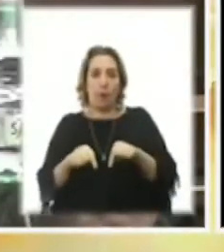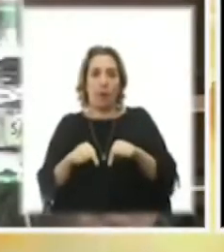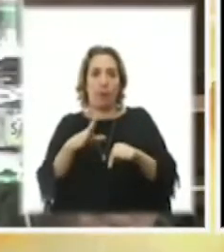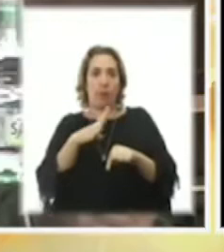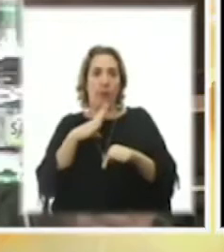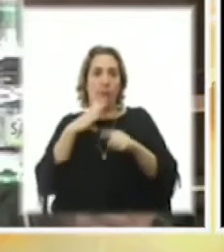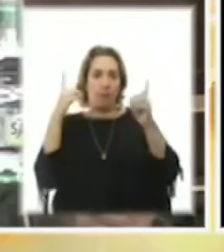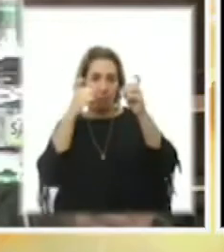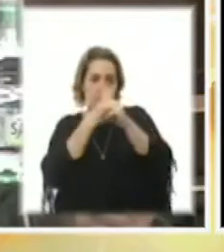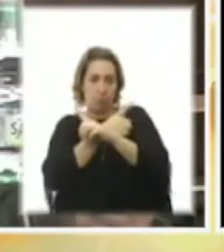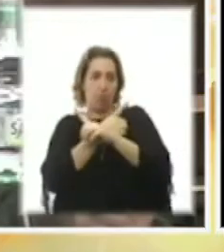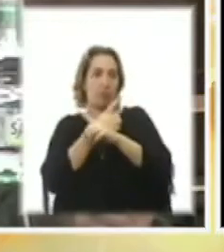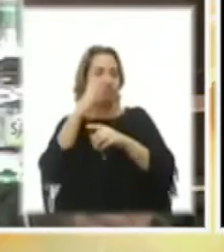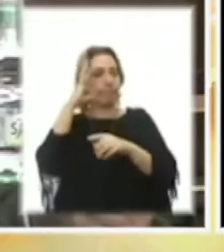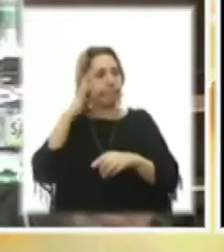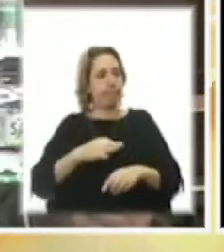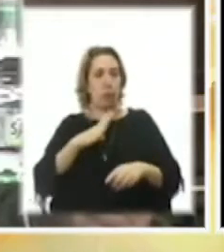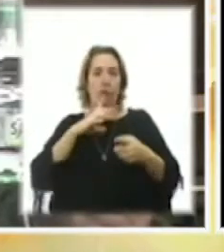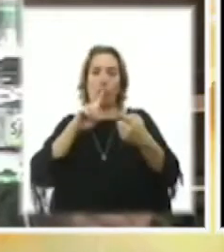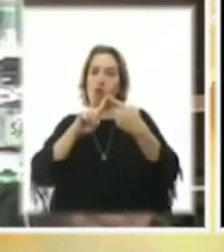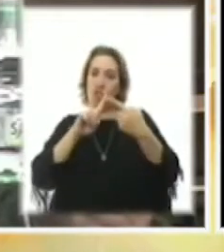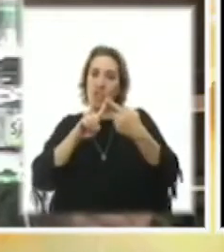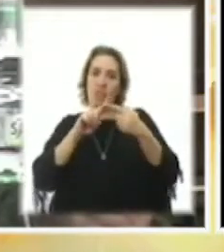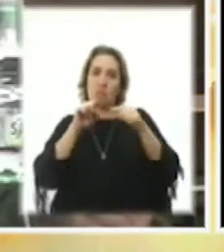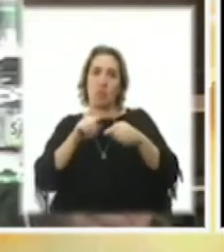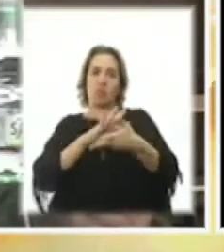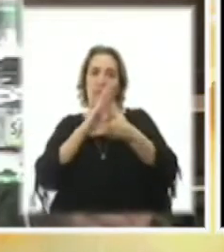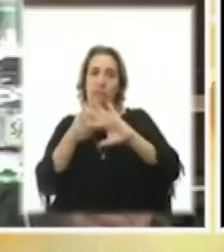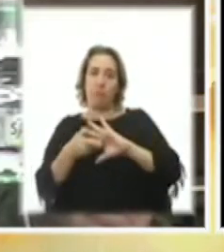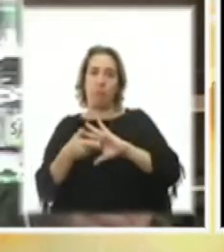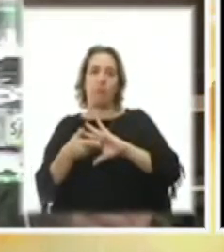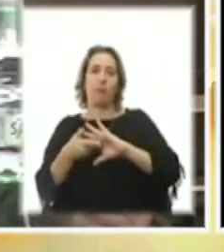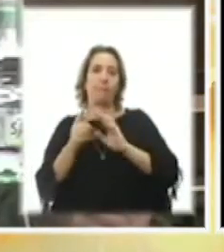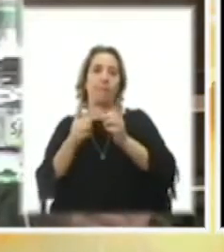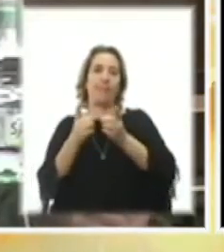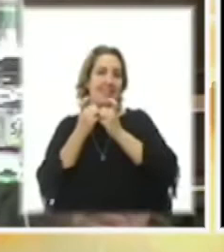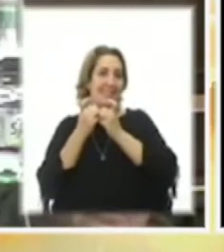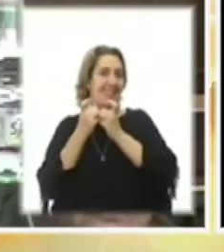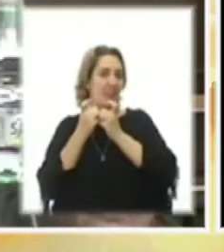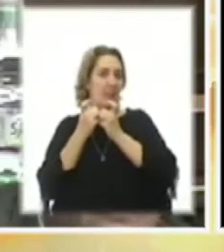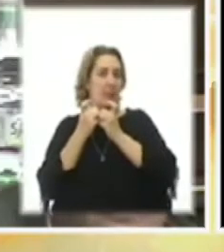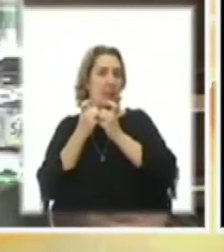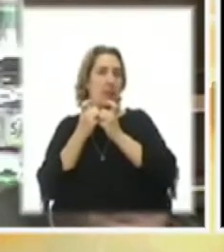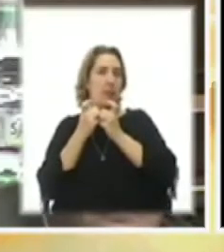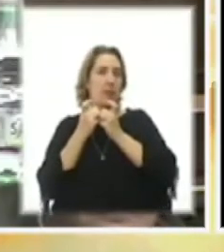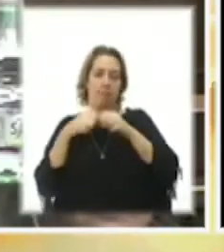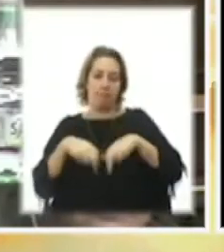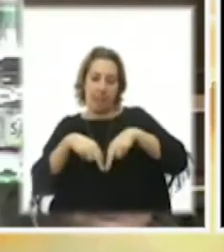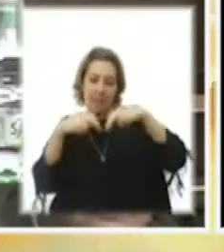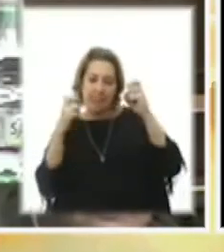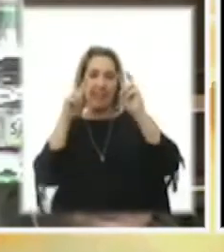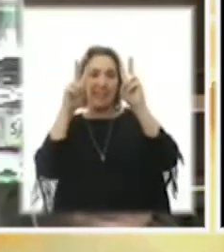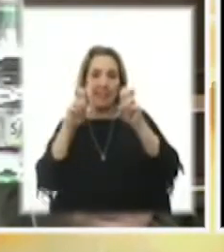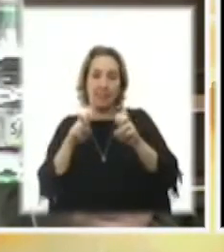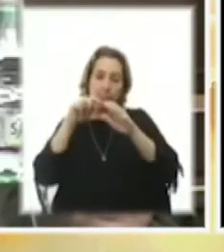que es nuestra realidad. Fuimos pioneros en Latinoamérica en el año 67 en precisamente generar todo